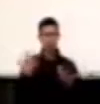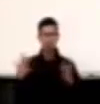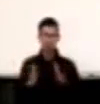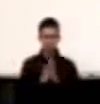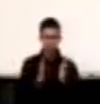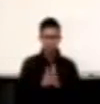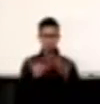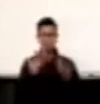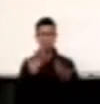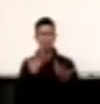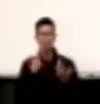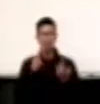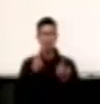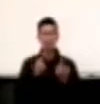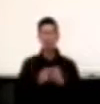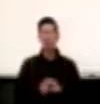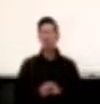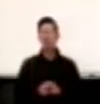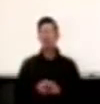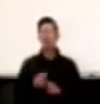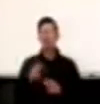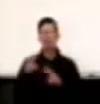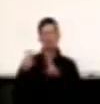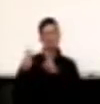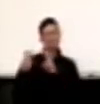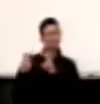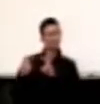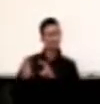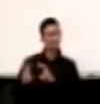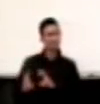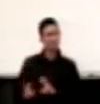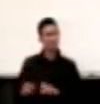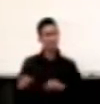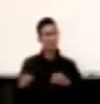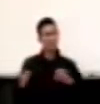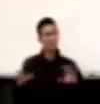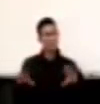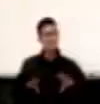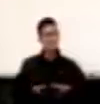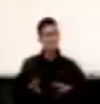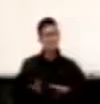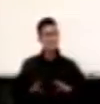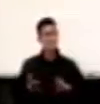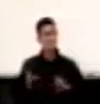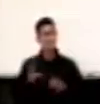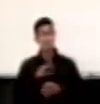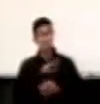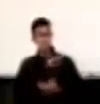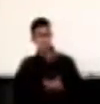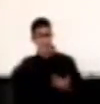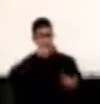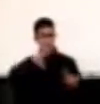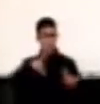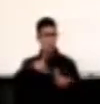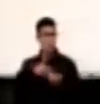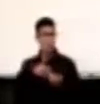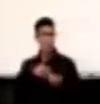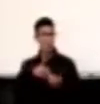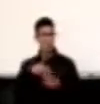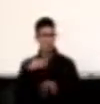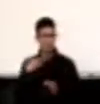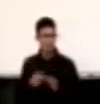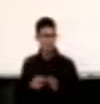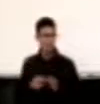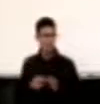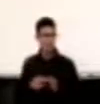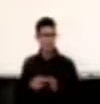así te puedo mencionar una serie de conductas que si todos las practicamos, creo que contribuimos